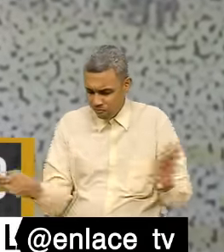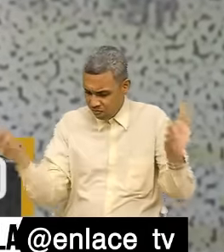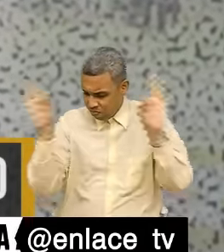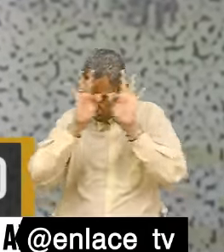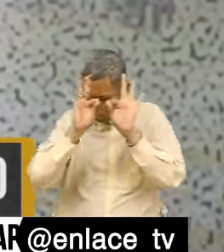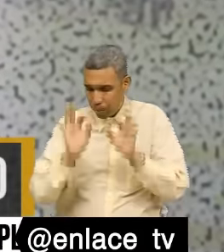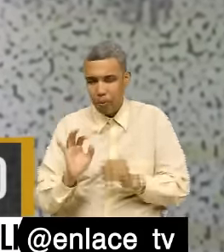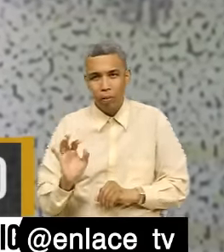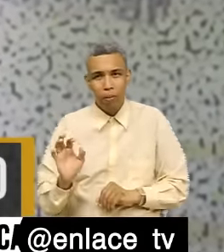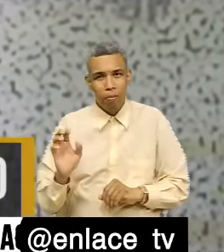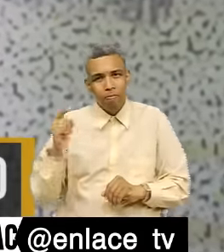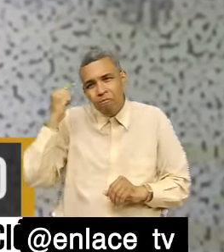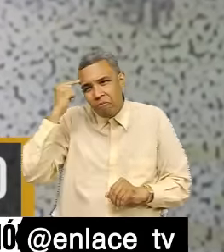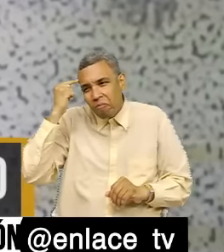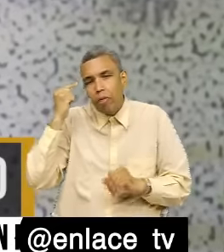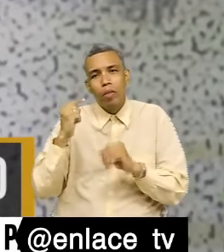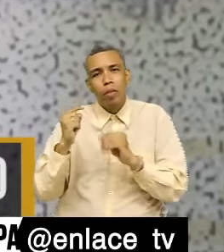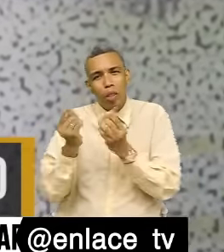de igual y bueno.